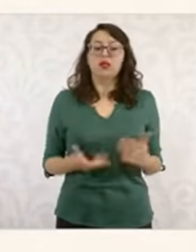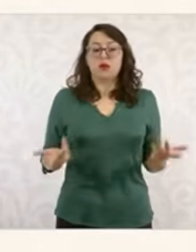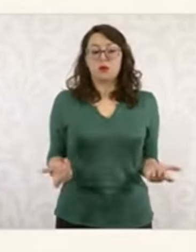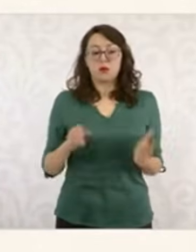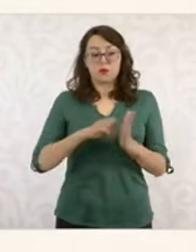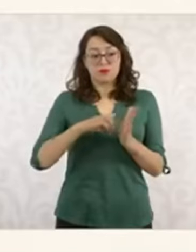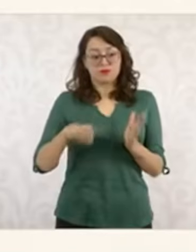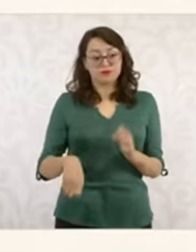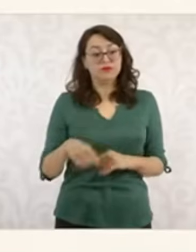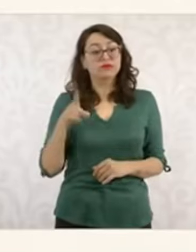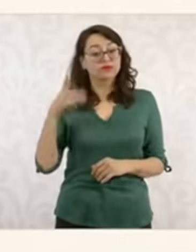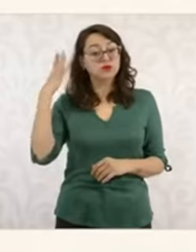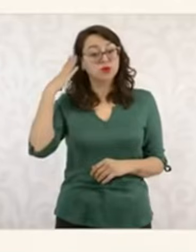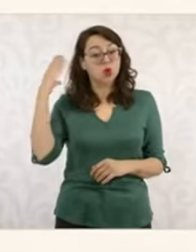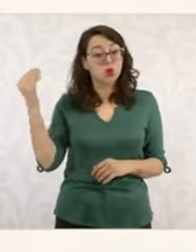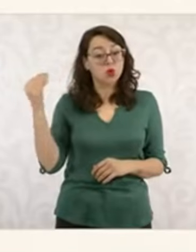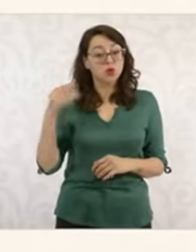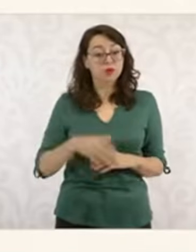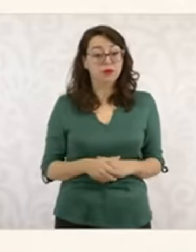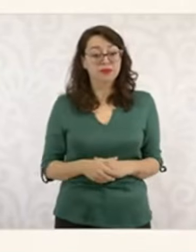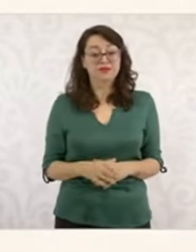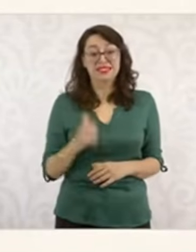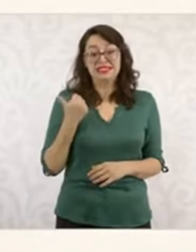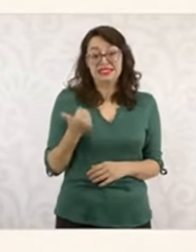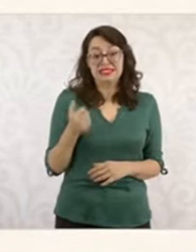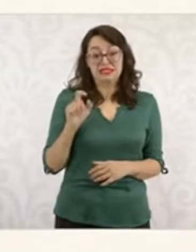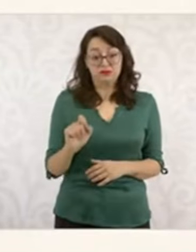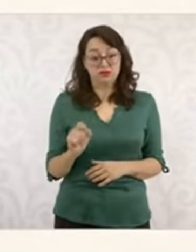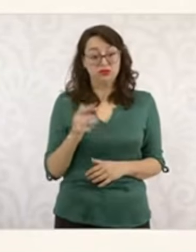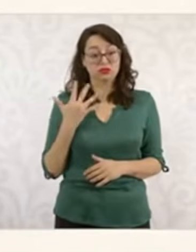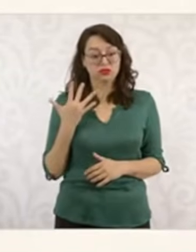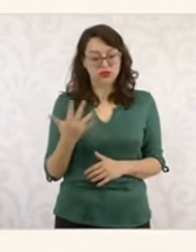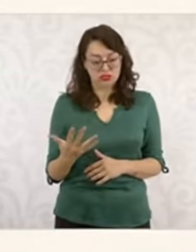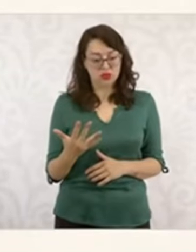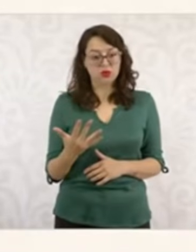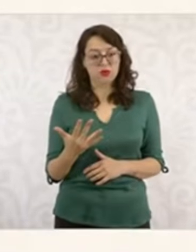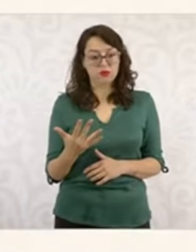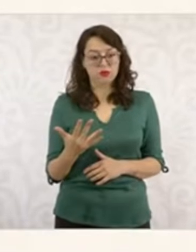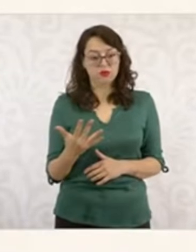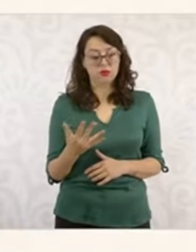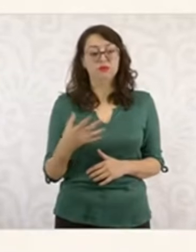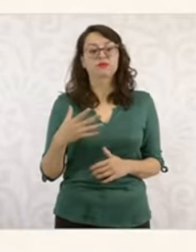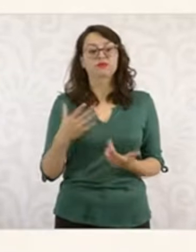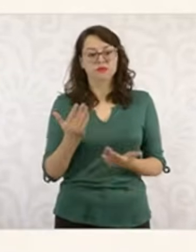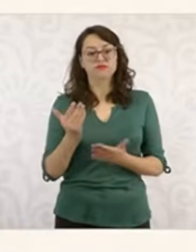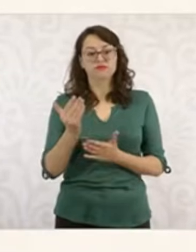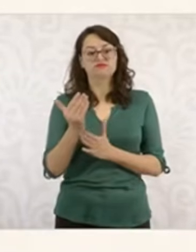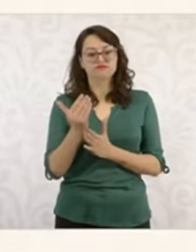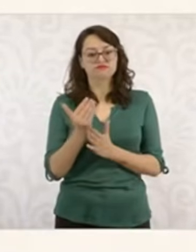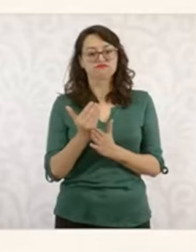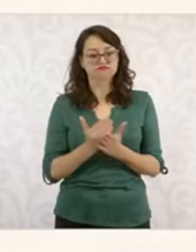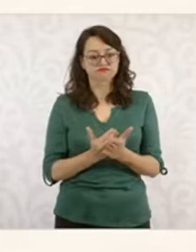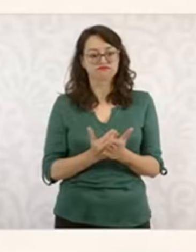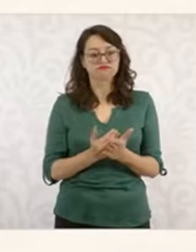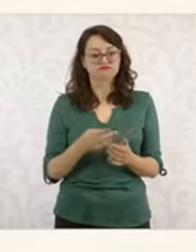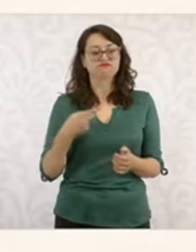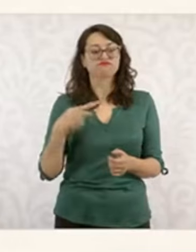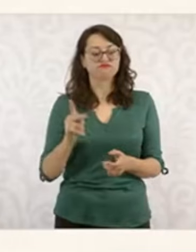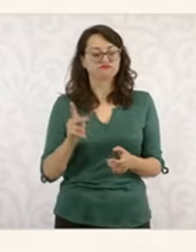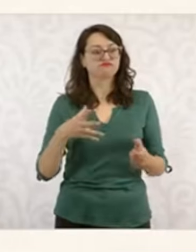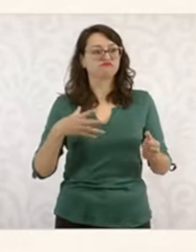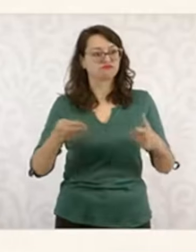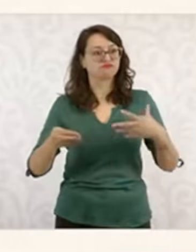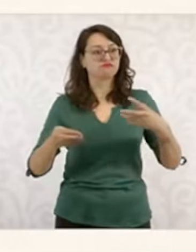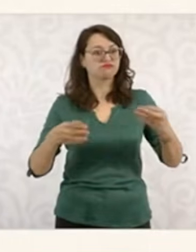Colima tiene 6.5 y un menor número de casos, pero el virus se está transmitiendo en